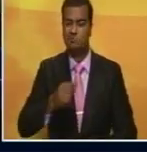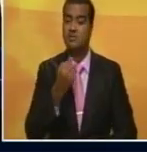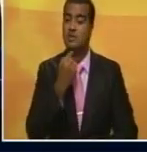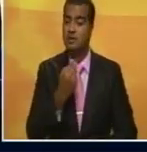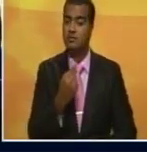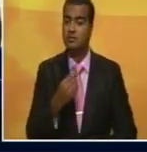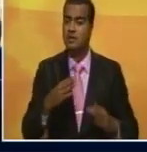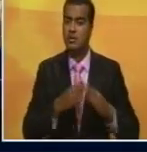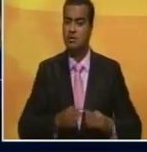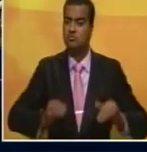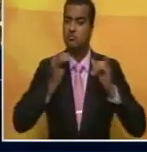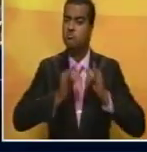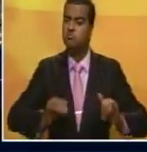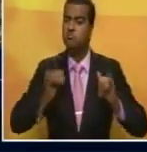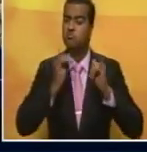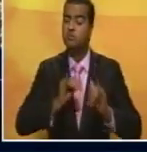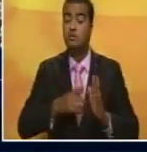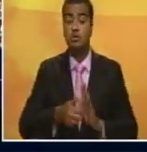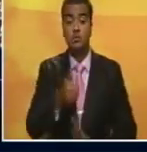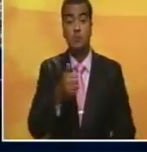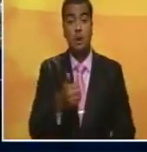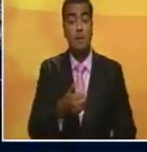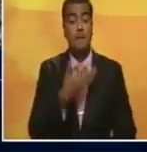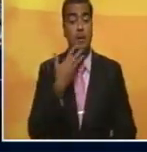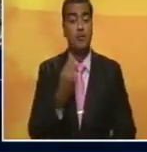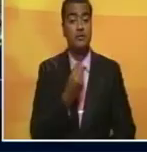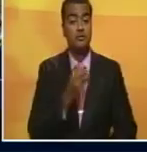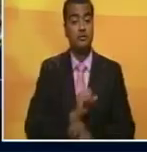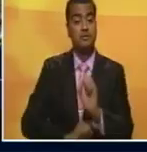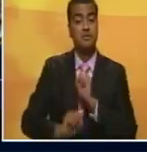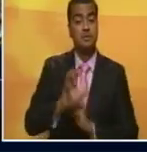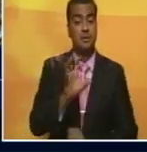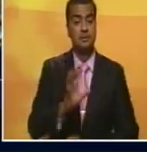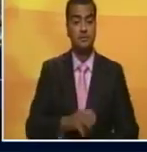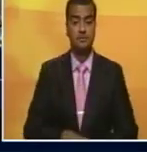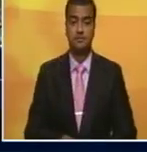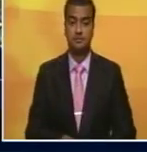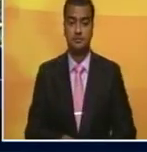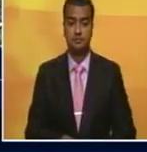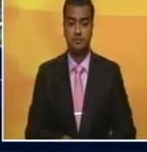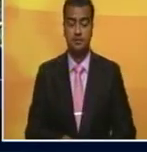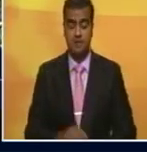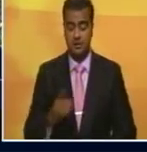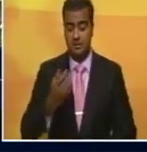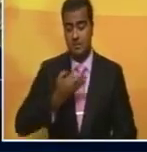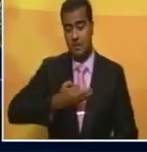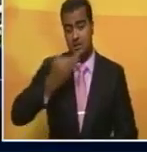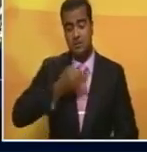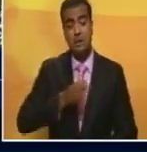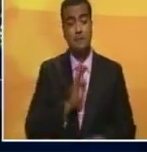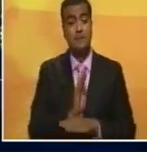que ante amenazas imperiales se han sumado más jóvenes a la defensa del país. Necesarias para garantizar la